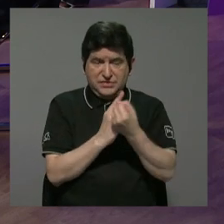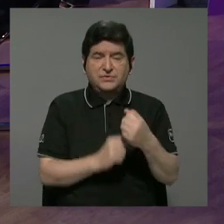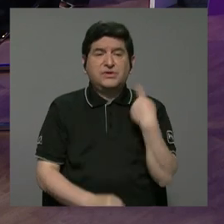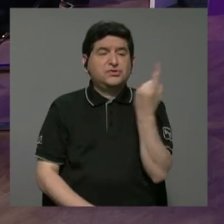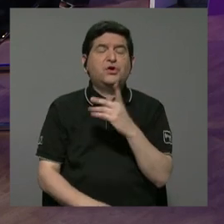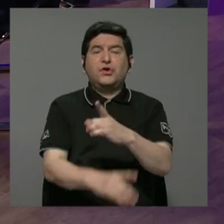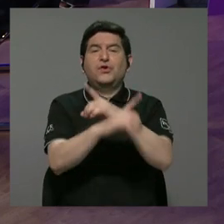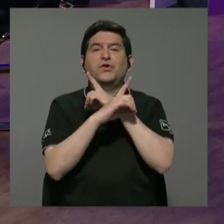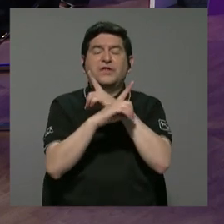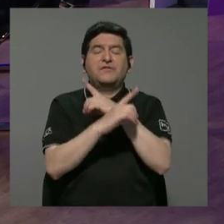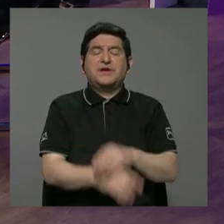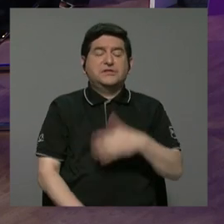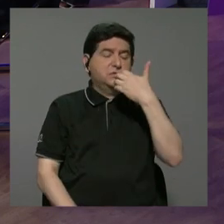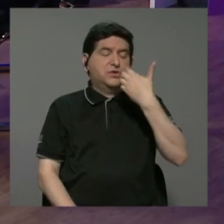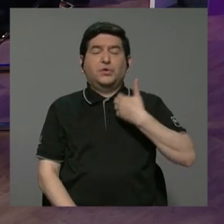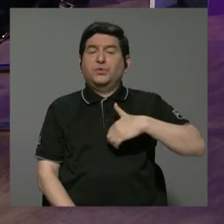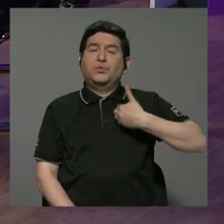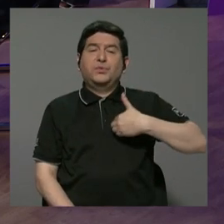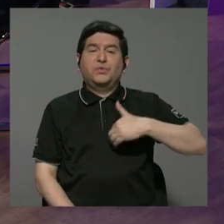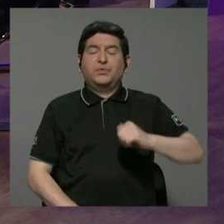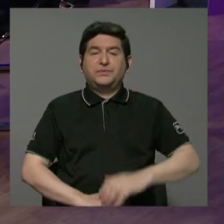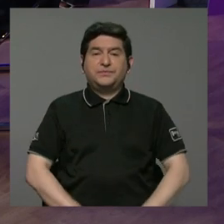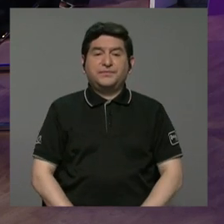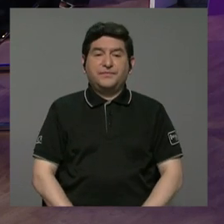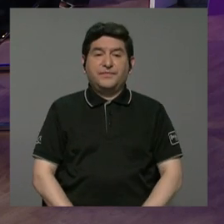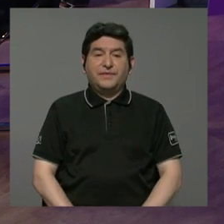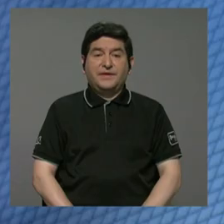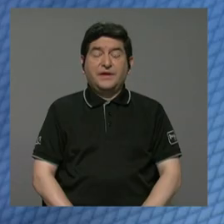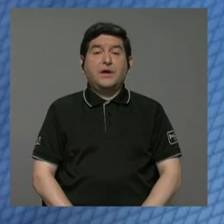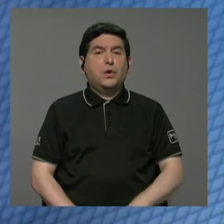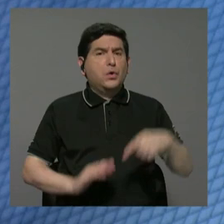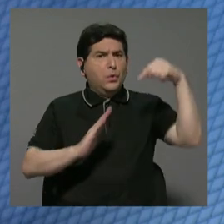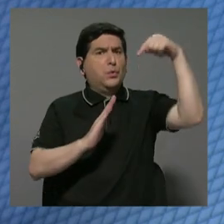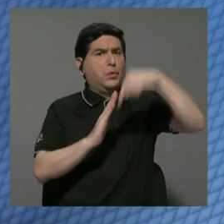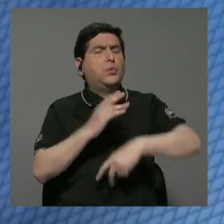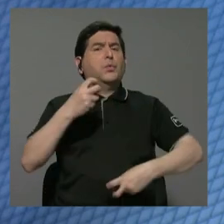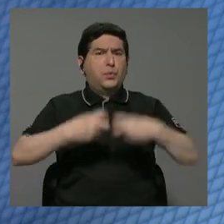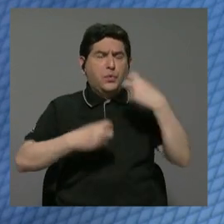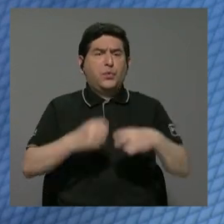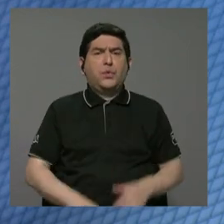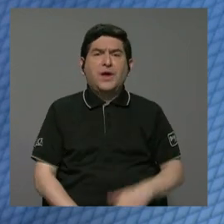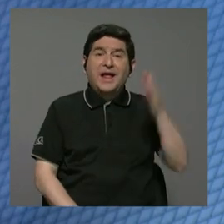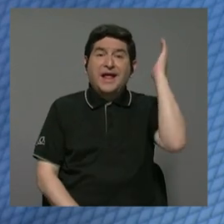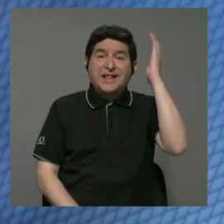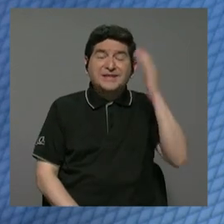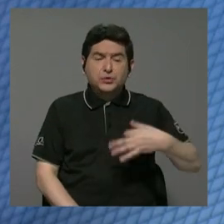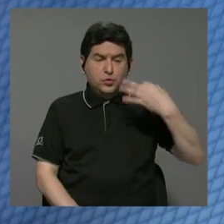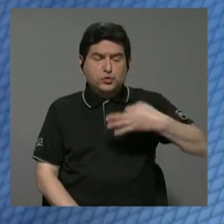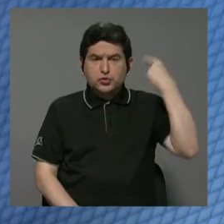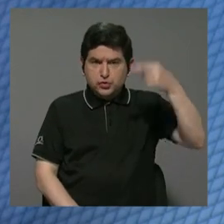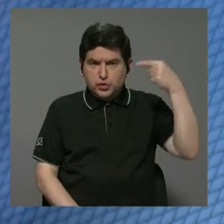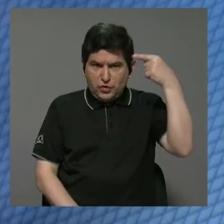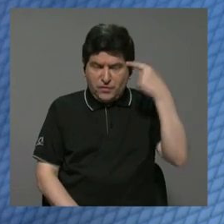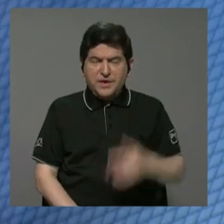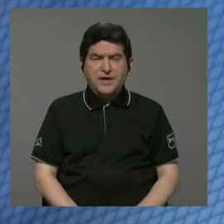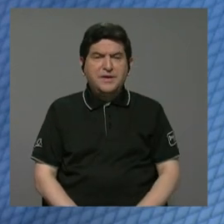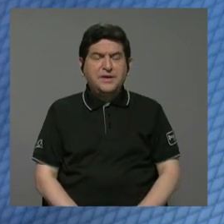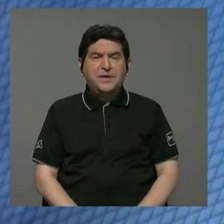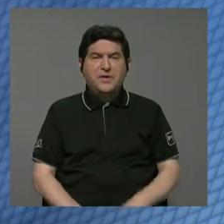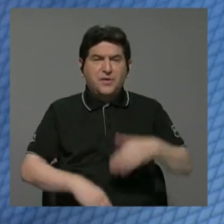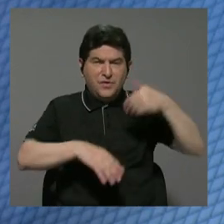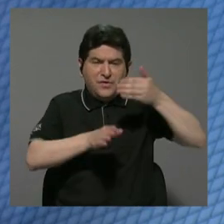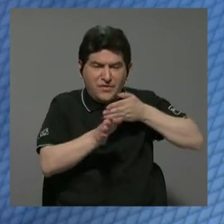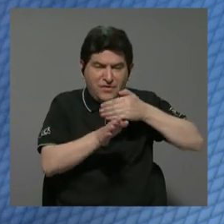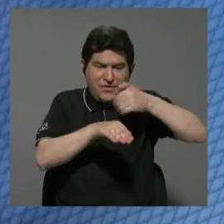la defensa de unos privilegios. Es absolutamente grave que sea el discurso oficial del gobierno que está mal informando a la